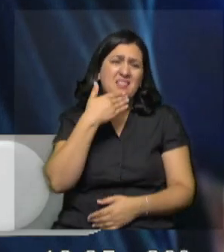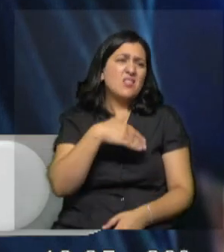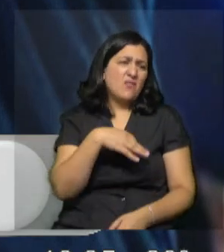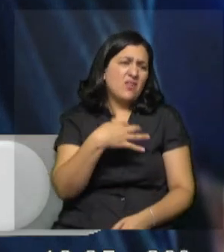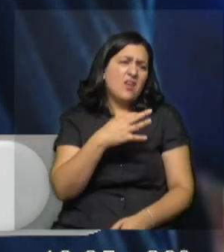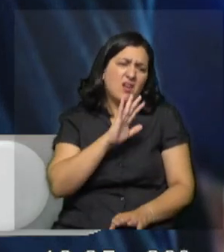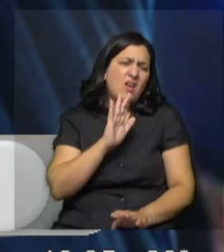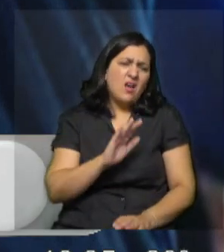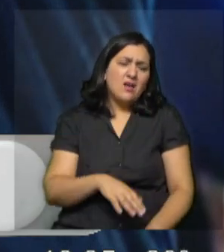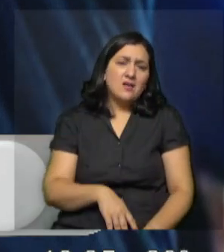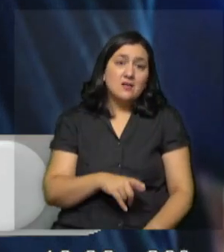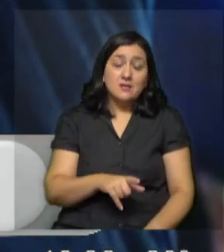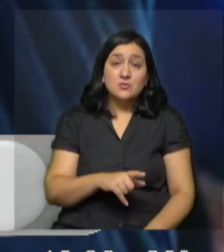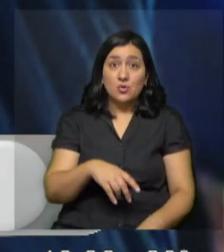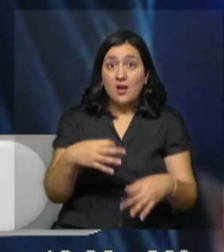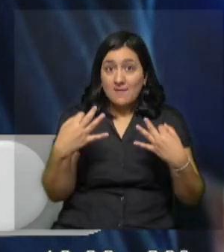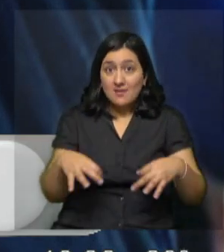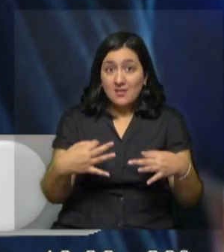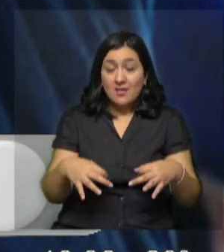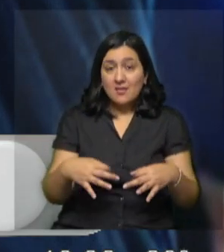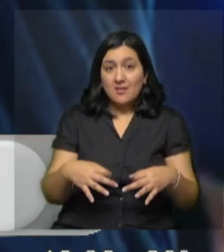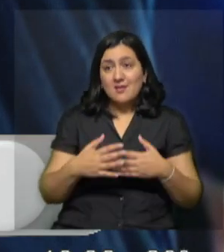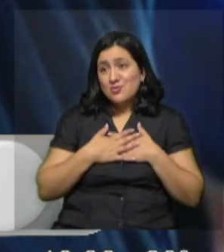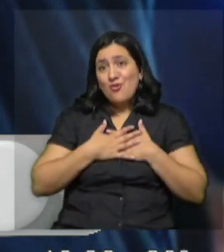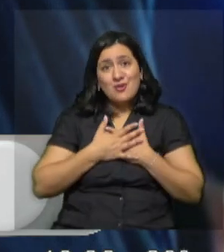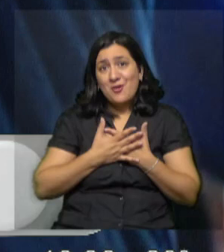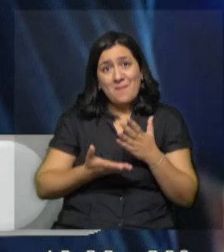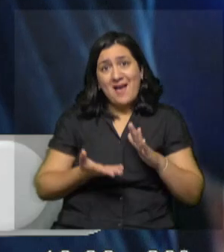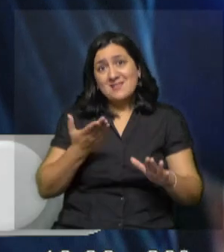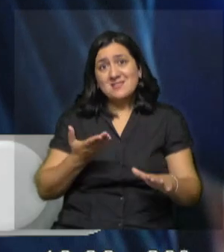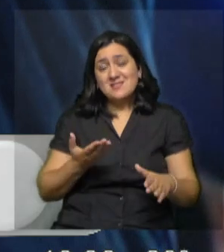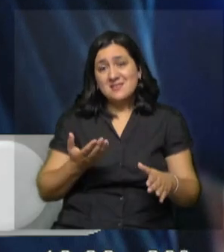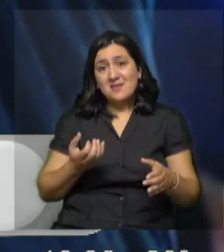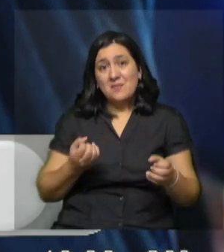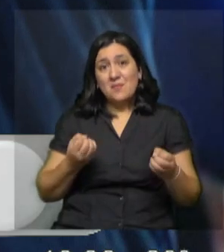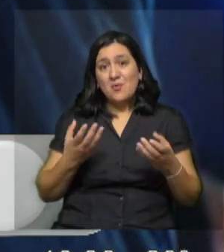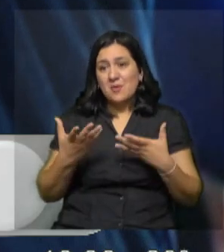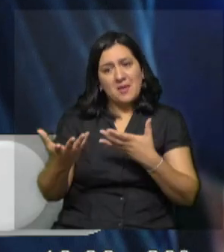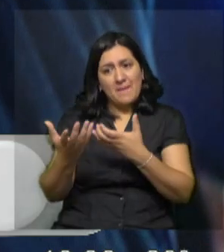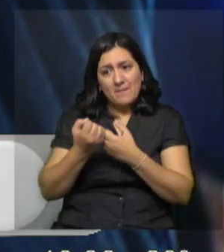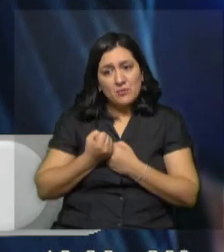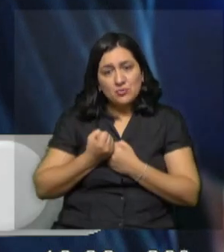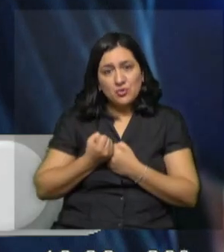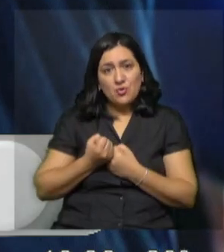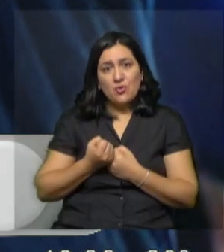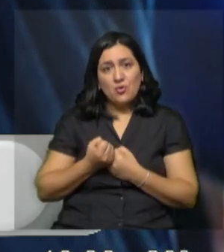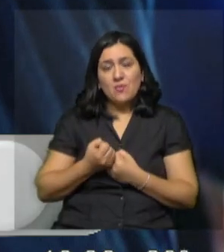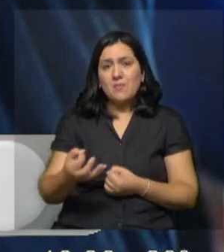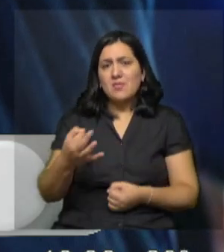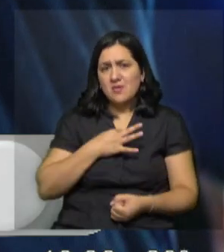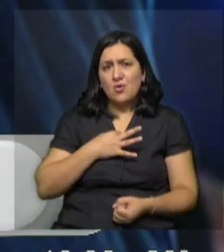perfectamente. Eso estuvo, la verdad, me hizo quererlo más aún, porque me apoyó en la decisión, me